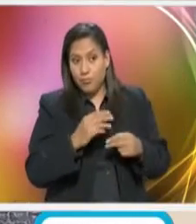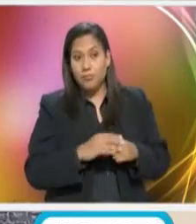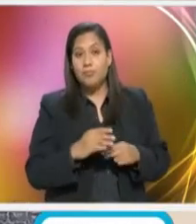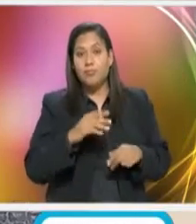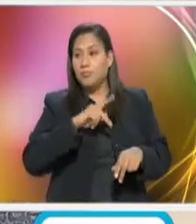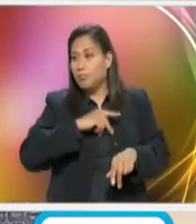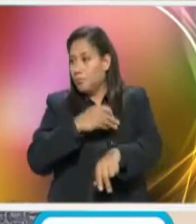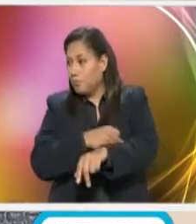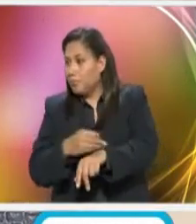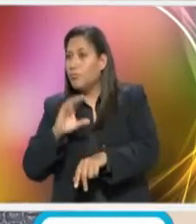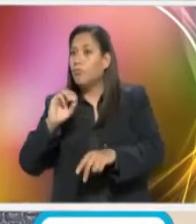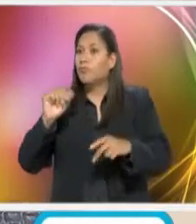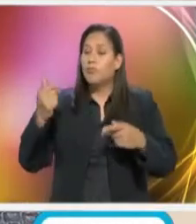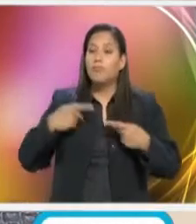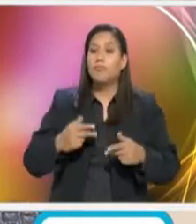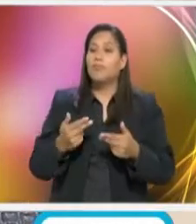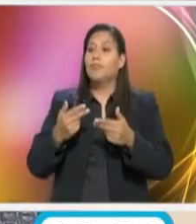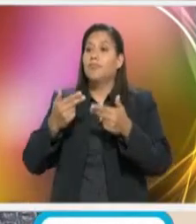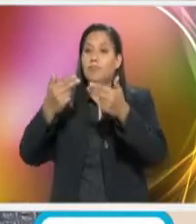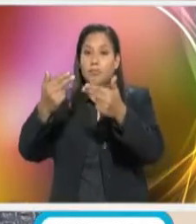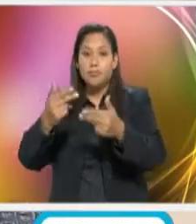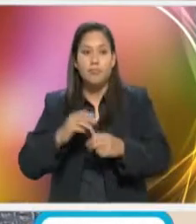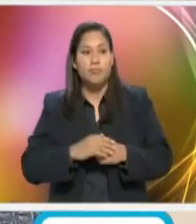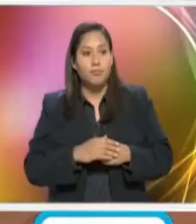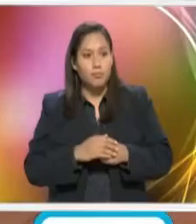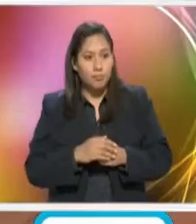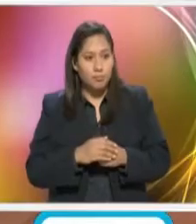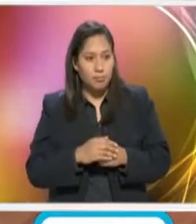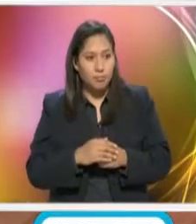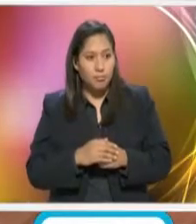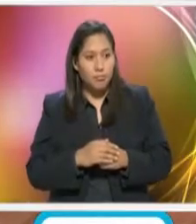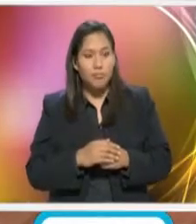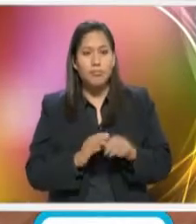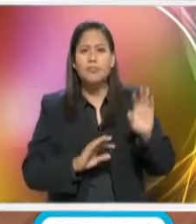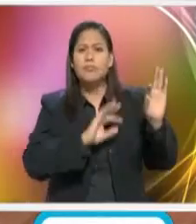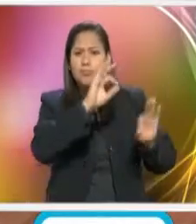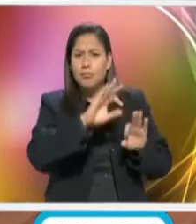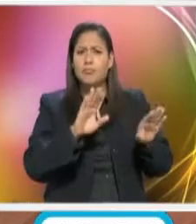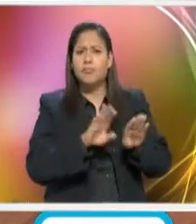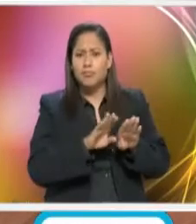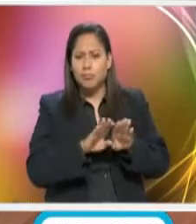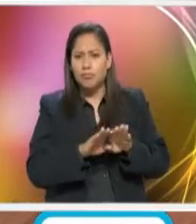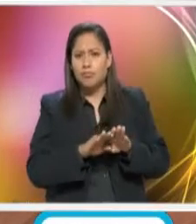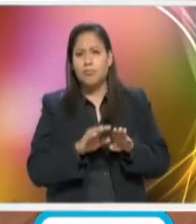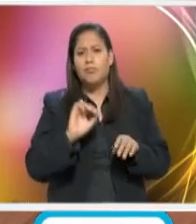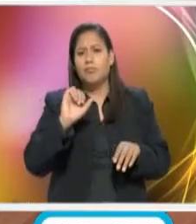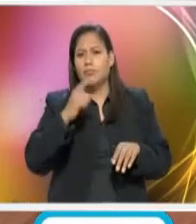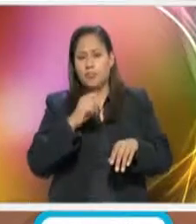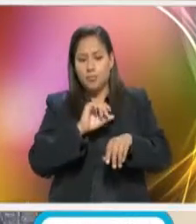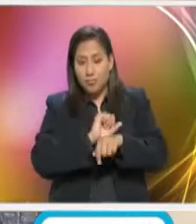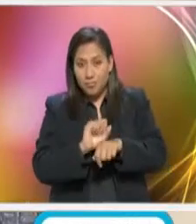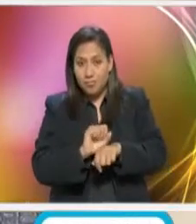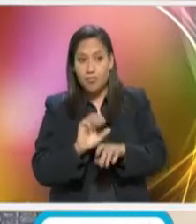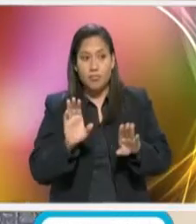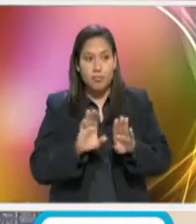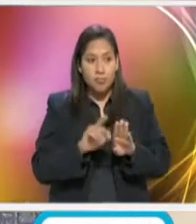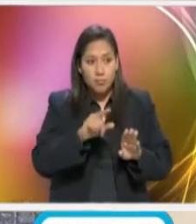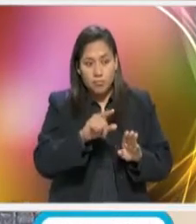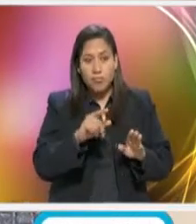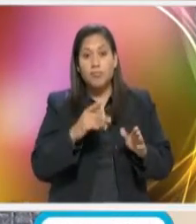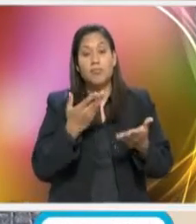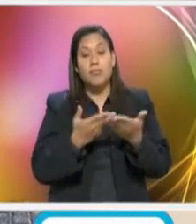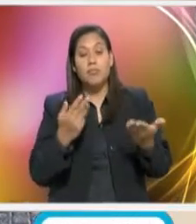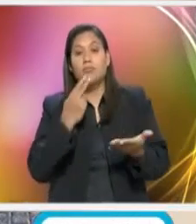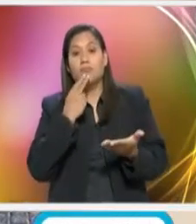gente de su familia, a otras generaciones, ¿cuál es el trato que ustedes le dan? Porque hablábamos de algo muy sencillo, el manejo de la